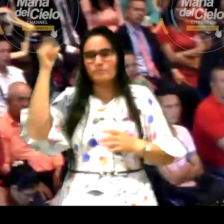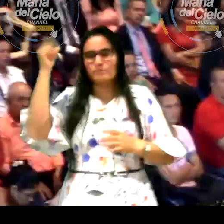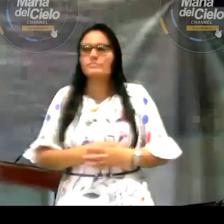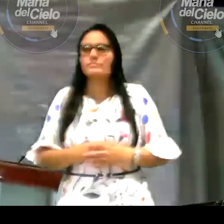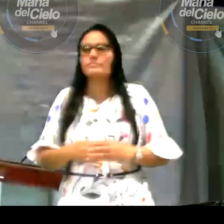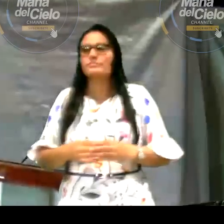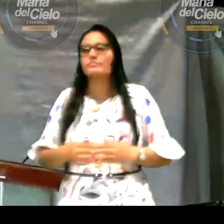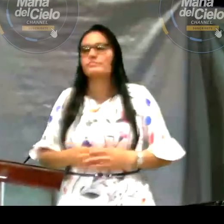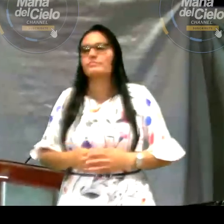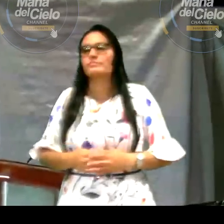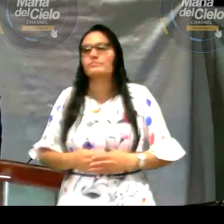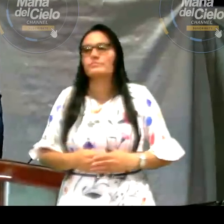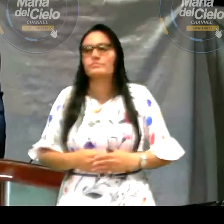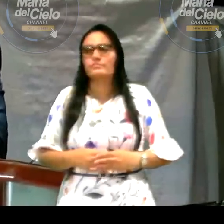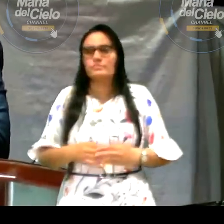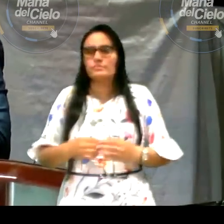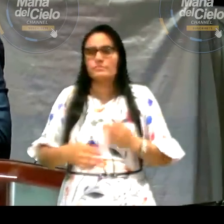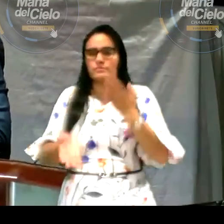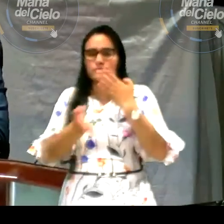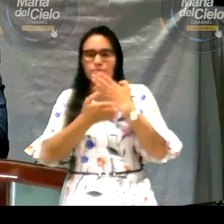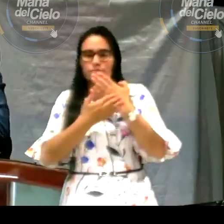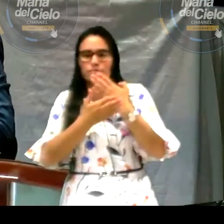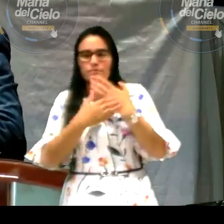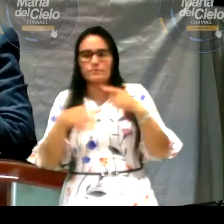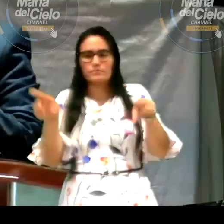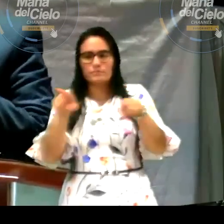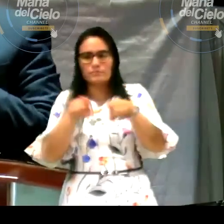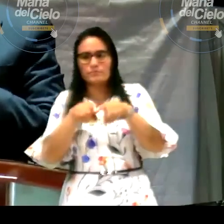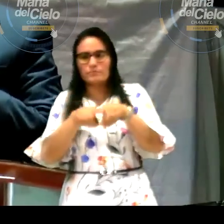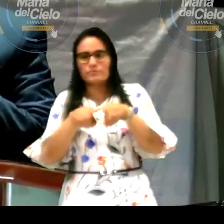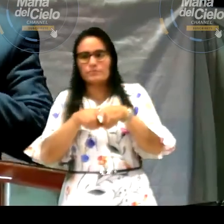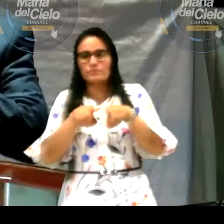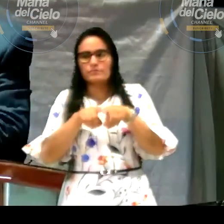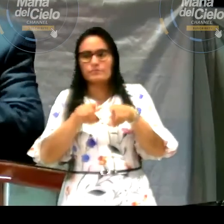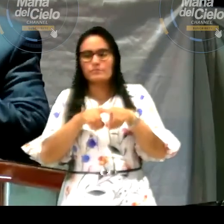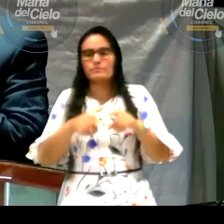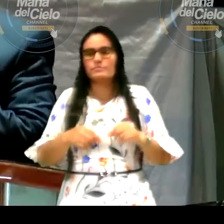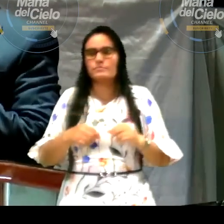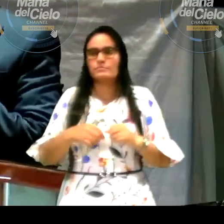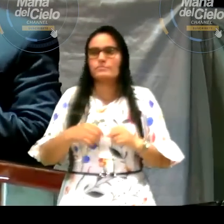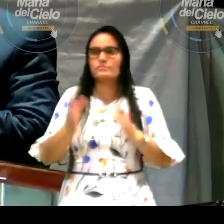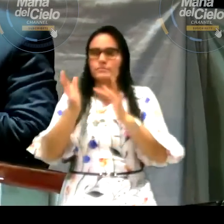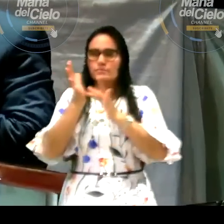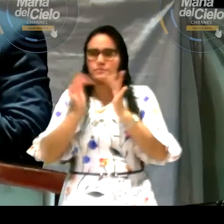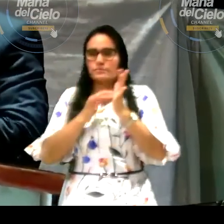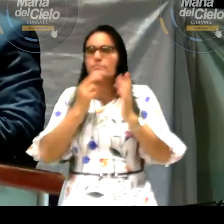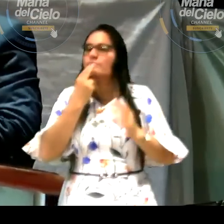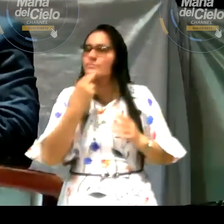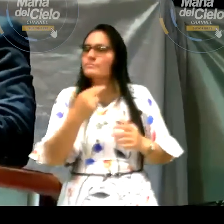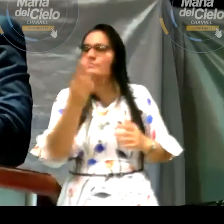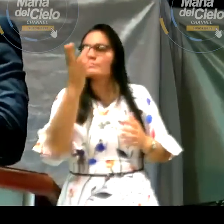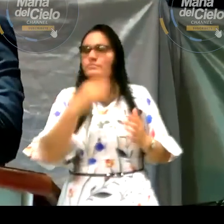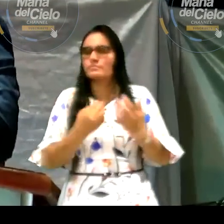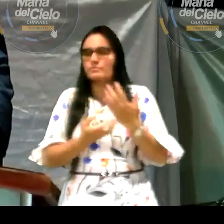Va y llama a su hermana y le dice: Jesús dice que va a resucitar a Lázaro.